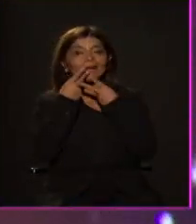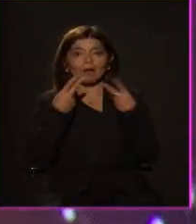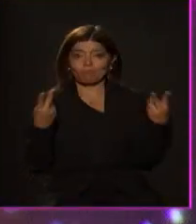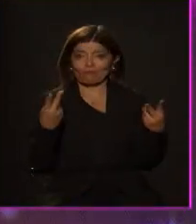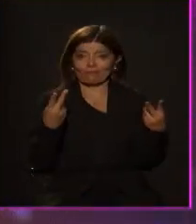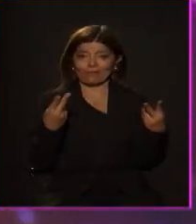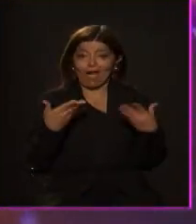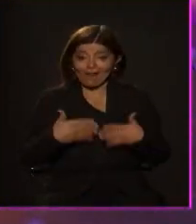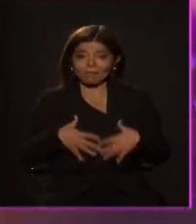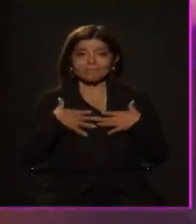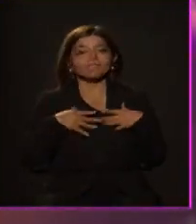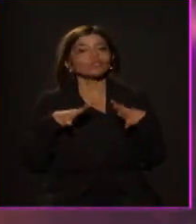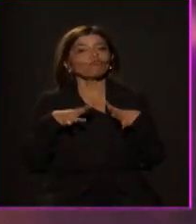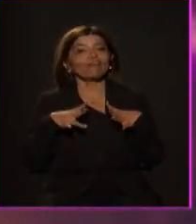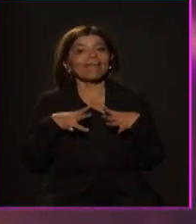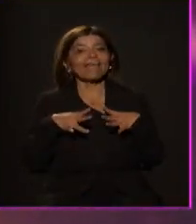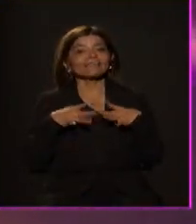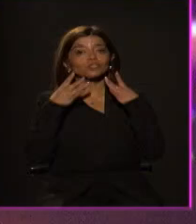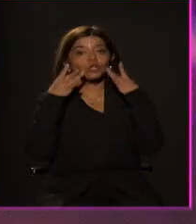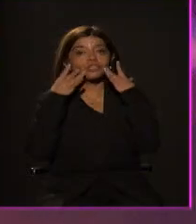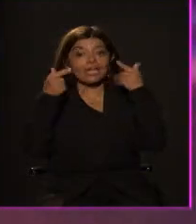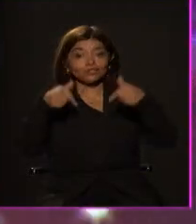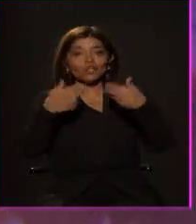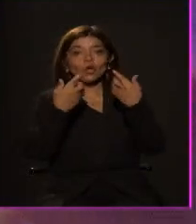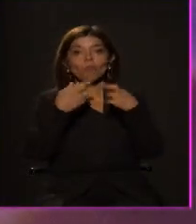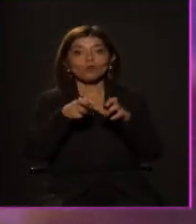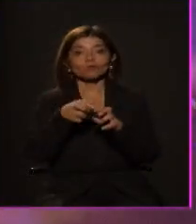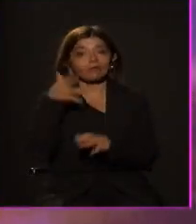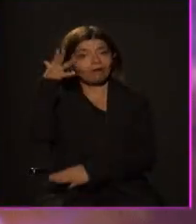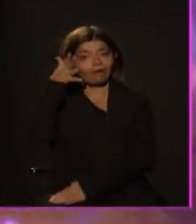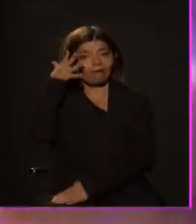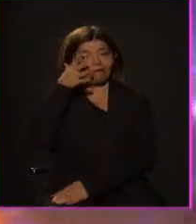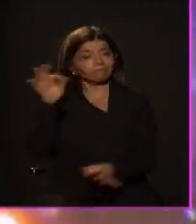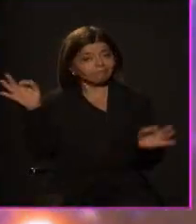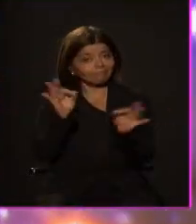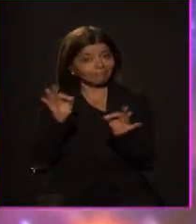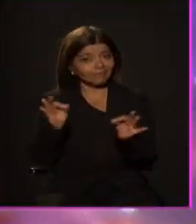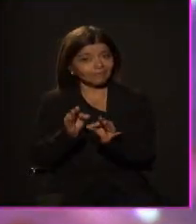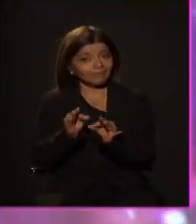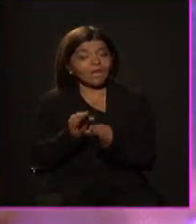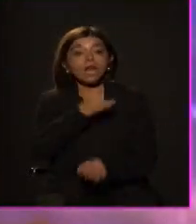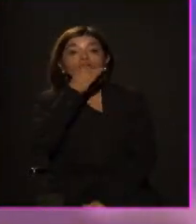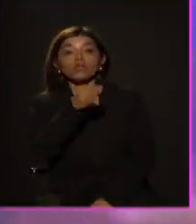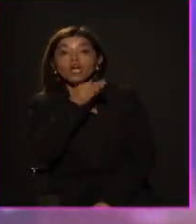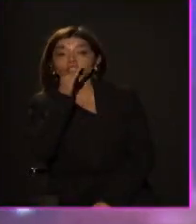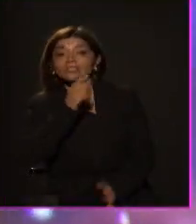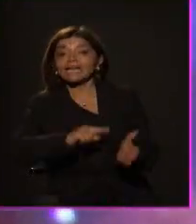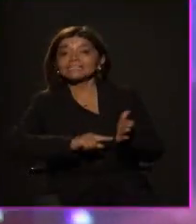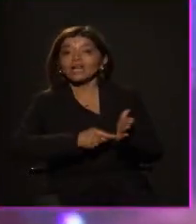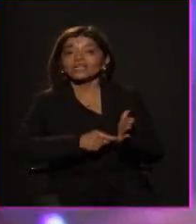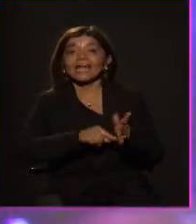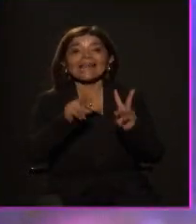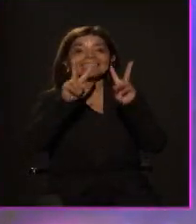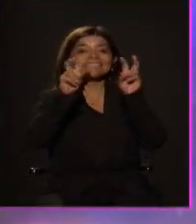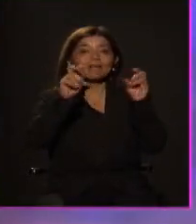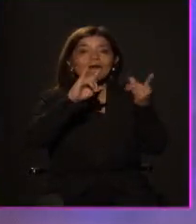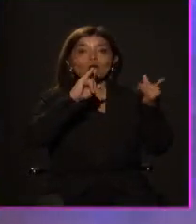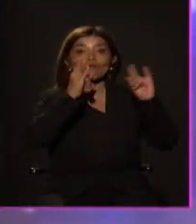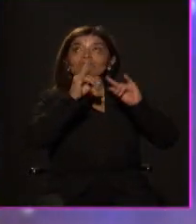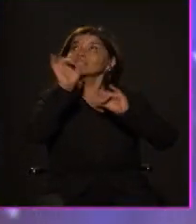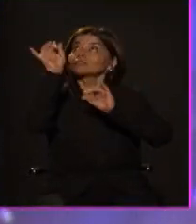feliz de estar en esta oportunidad hablando. Y les voy a contar un poco de tecnologías para desvelar los secretos del universo.